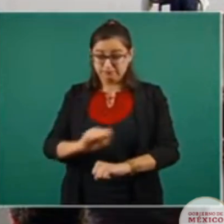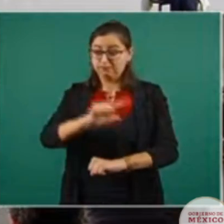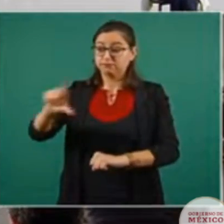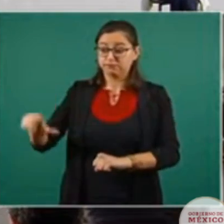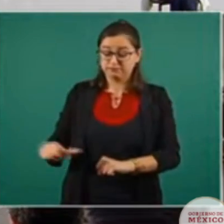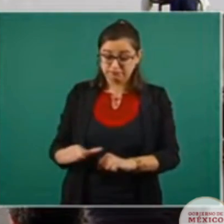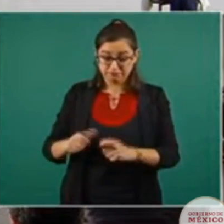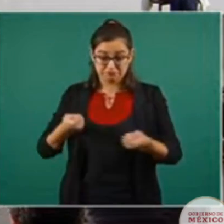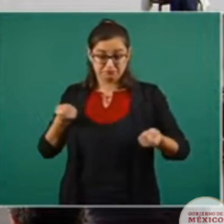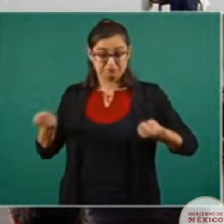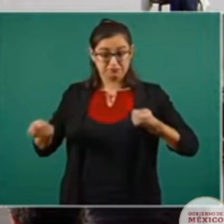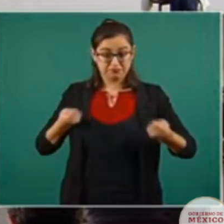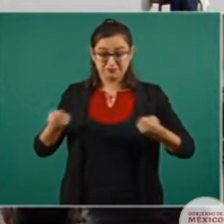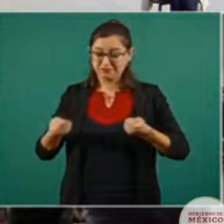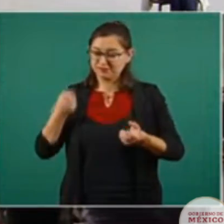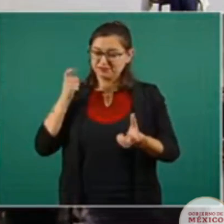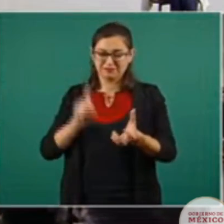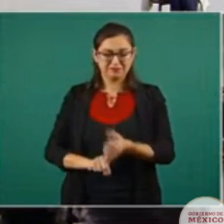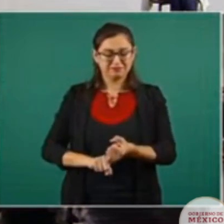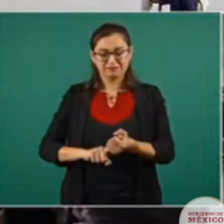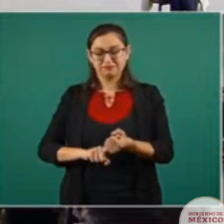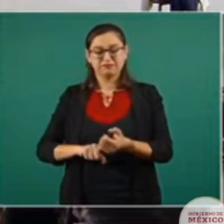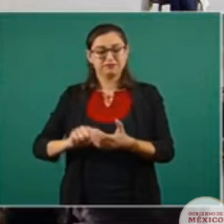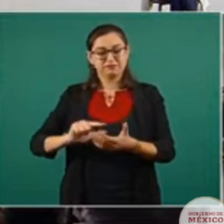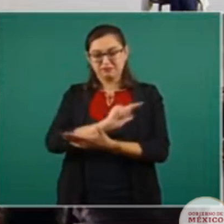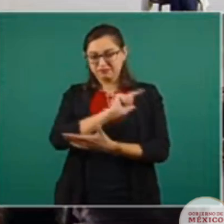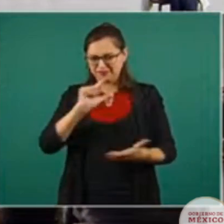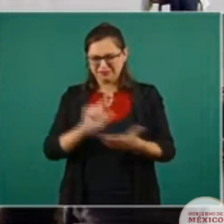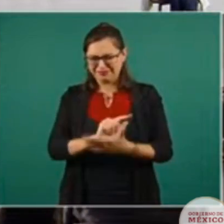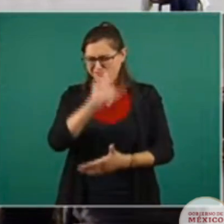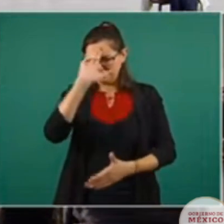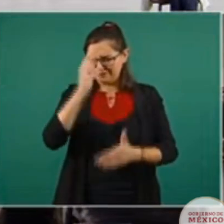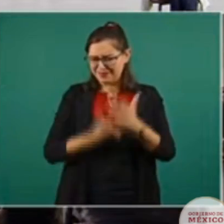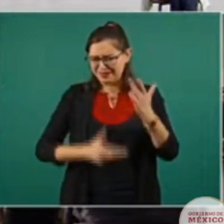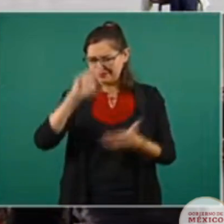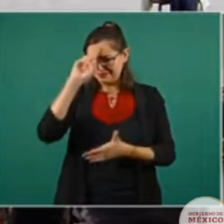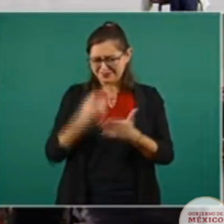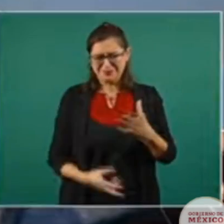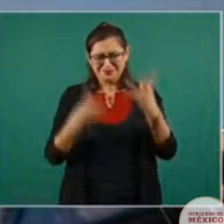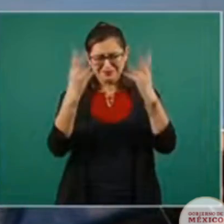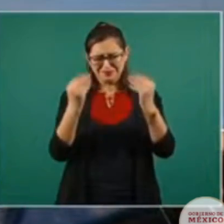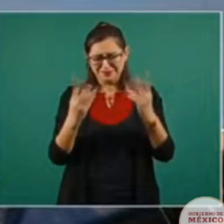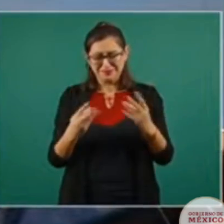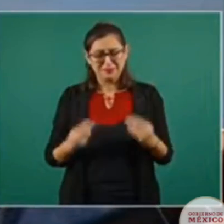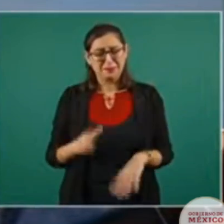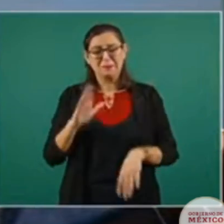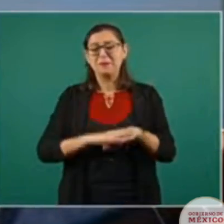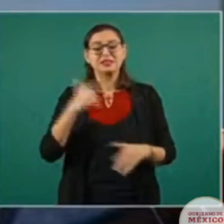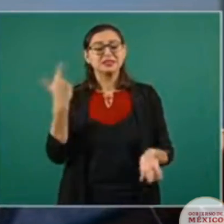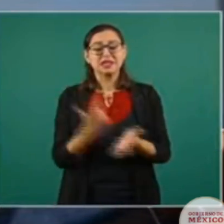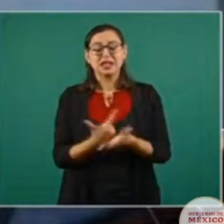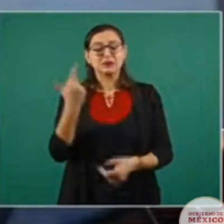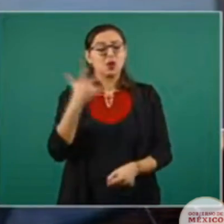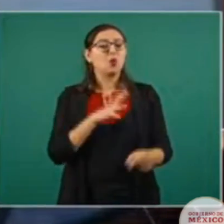incuantificables violaciones a las leyes entonces vigentes. entre las más públicas y notorias, se vulneró